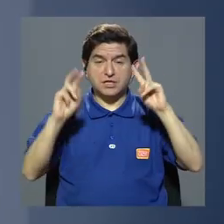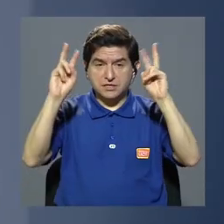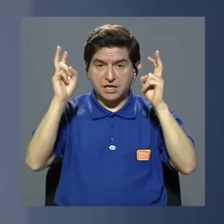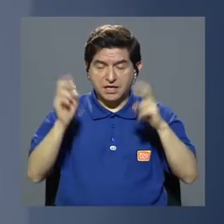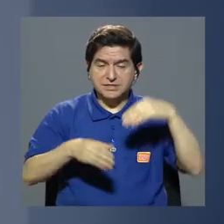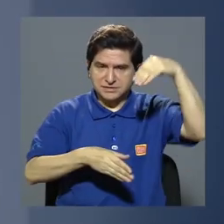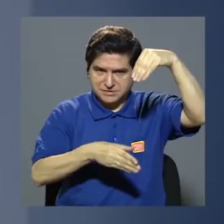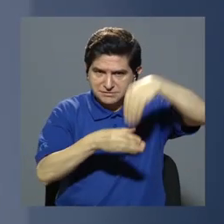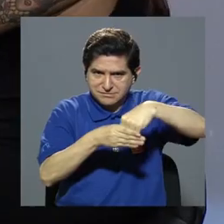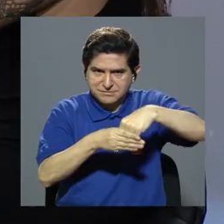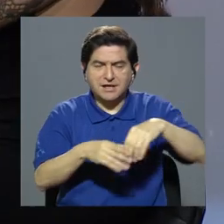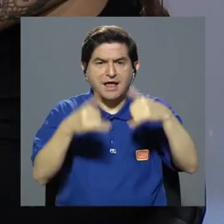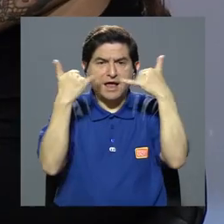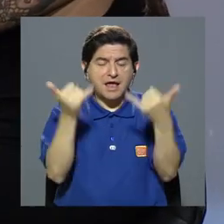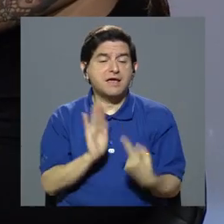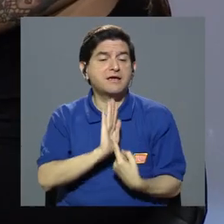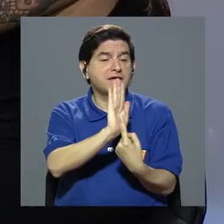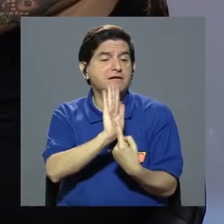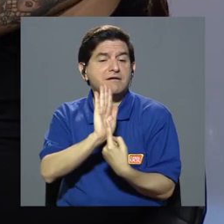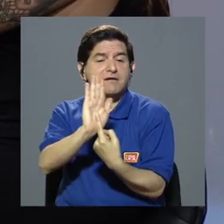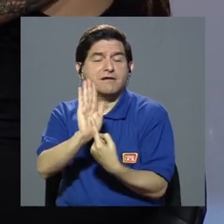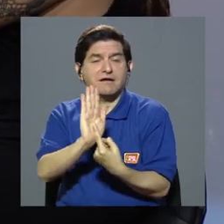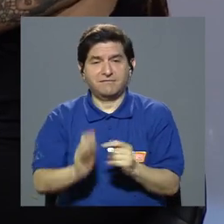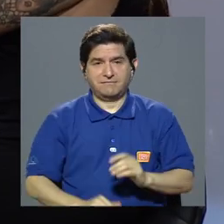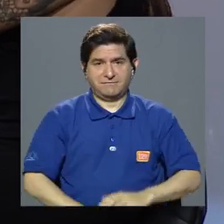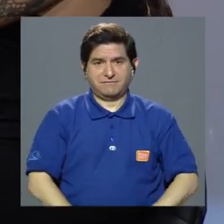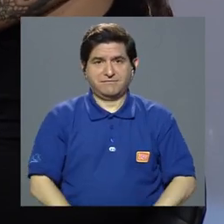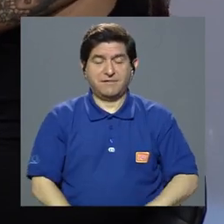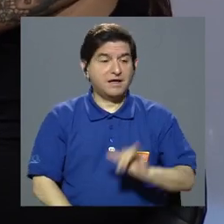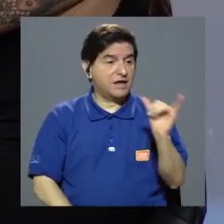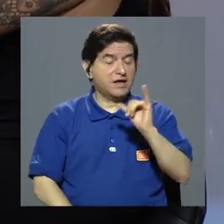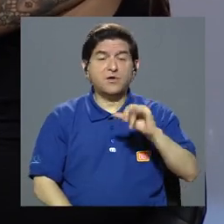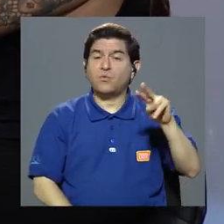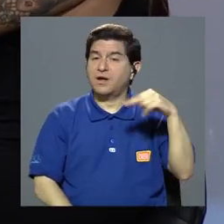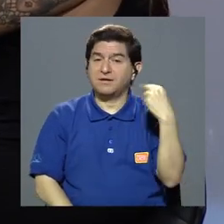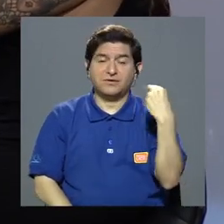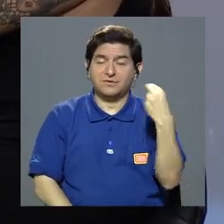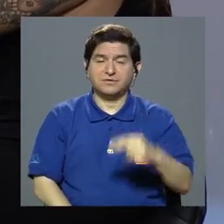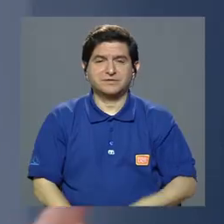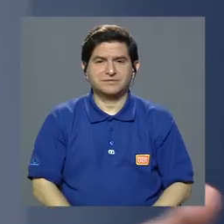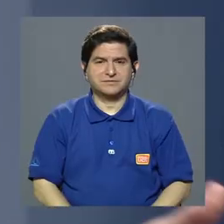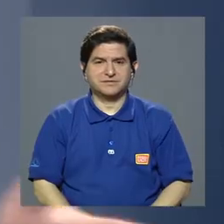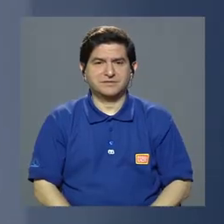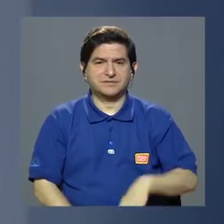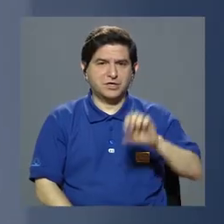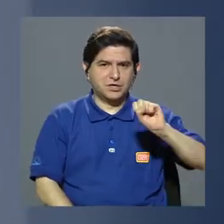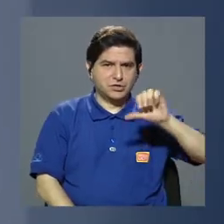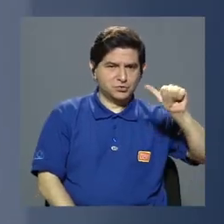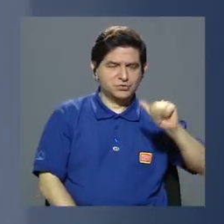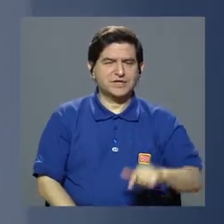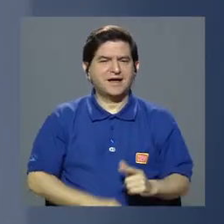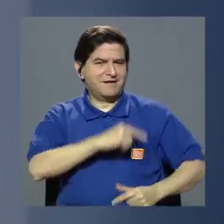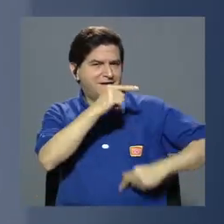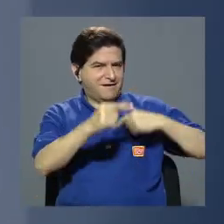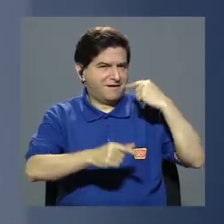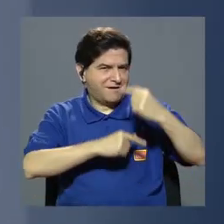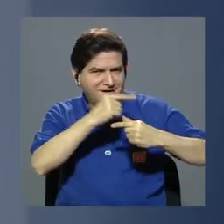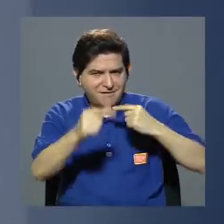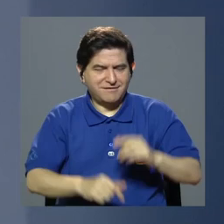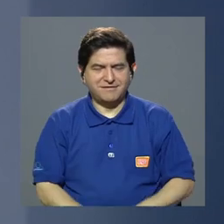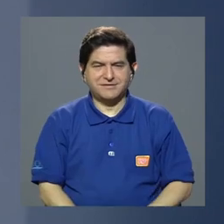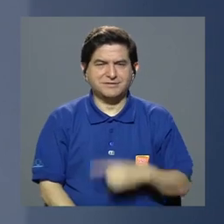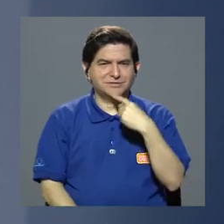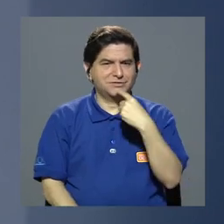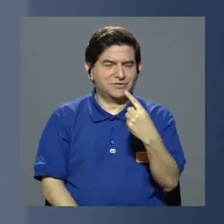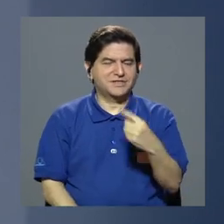muchos temas que están ahí y que ya han estado expuestos a tales igualmente las noticias susana son de una generación que